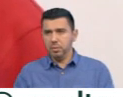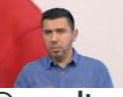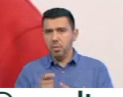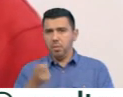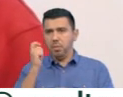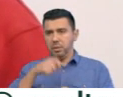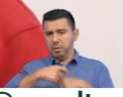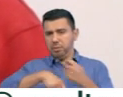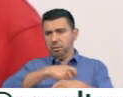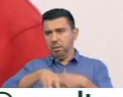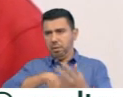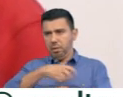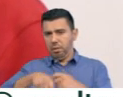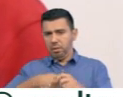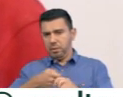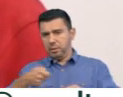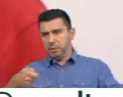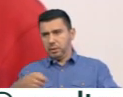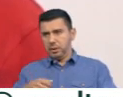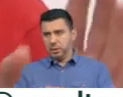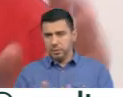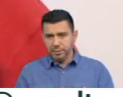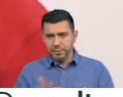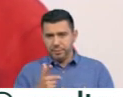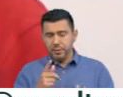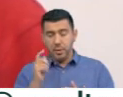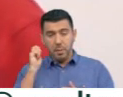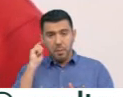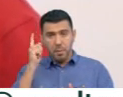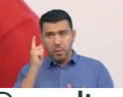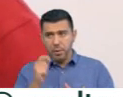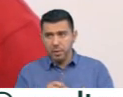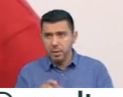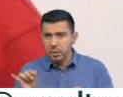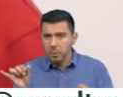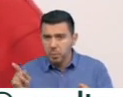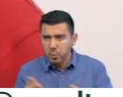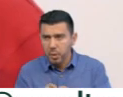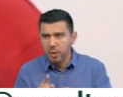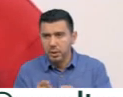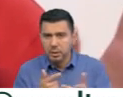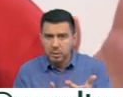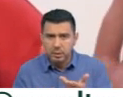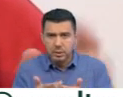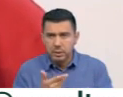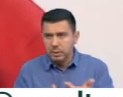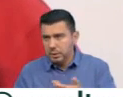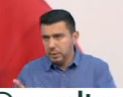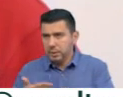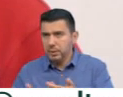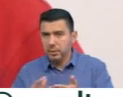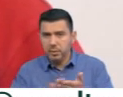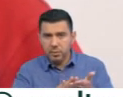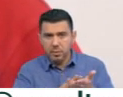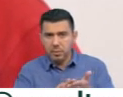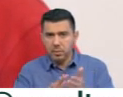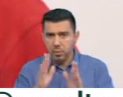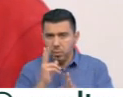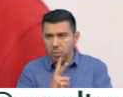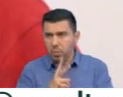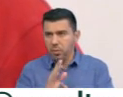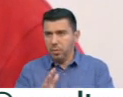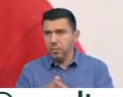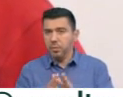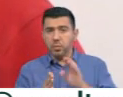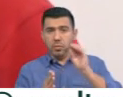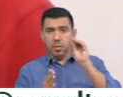los caprichos de la política y estamos sujetos a ese vaivén. Tampoco podemos exigirle al Consejo